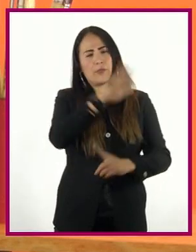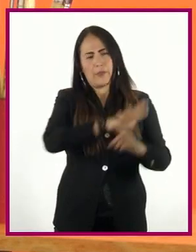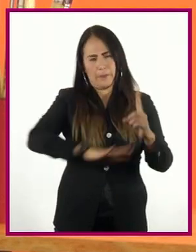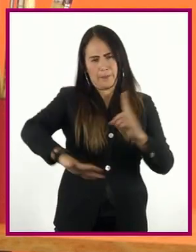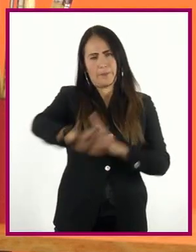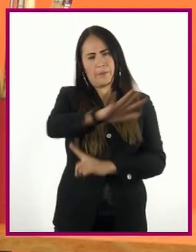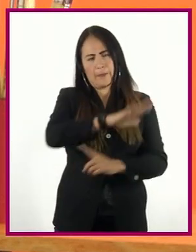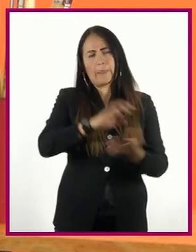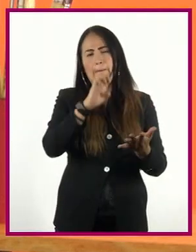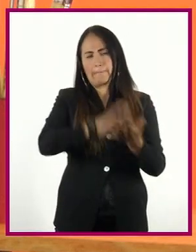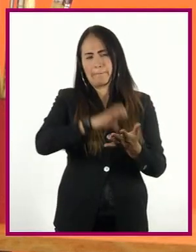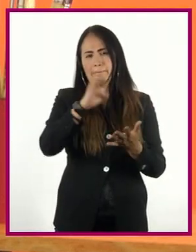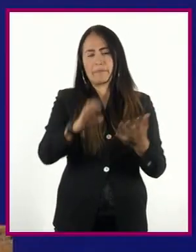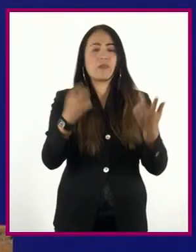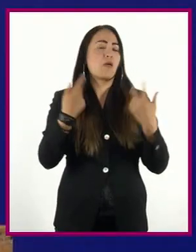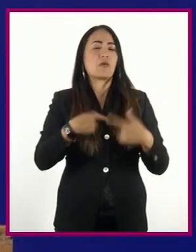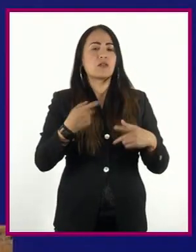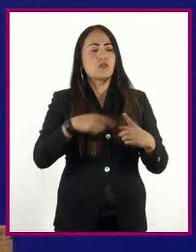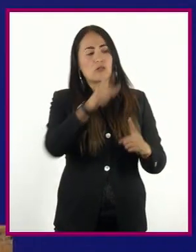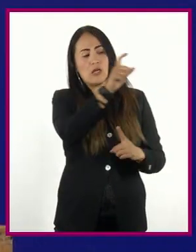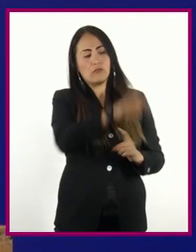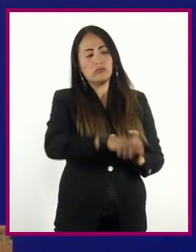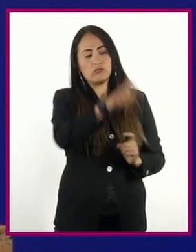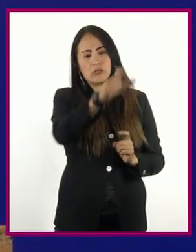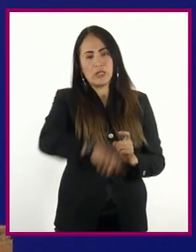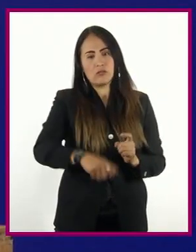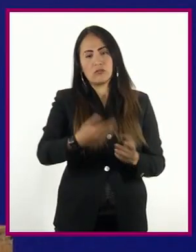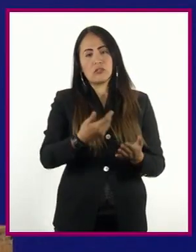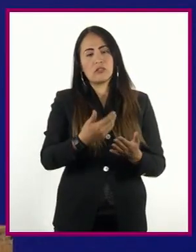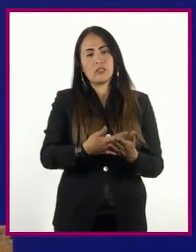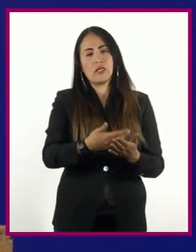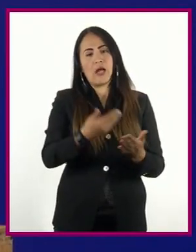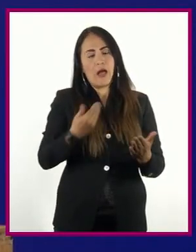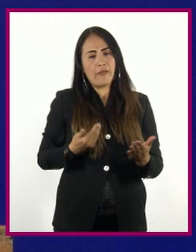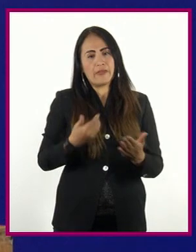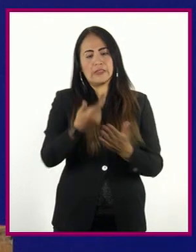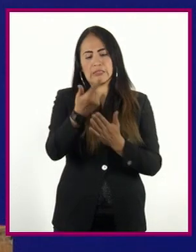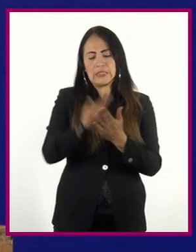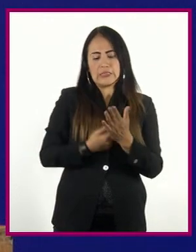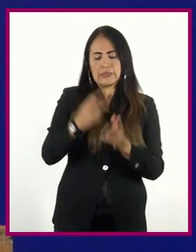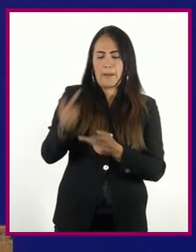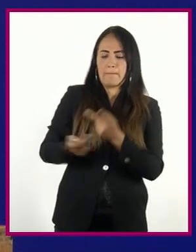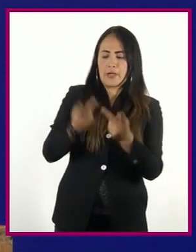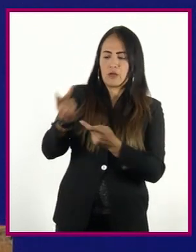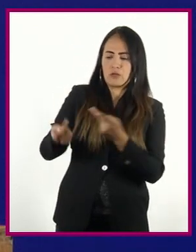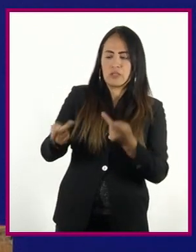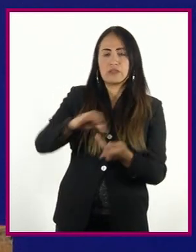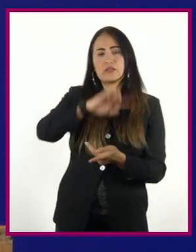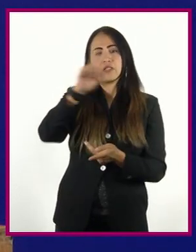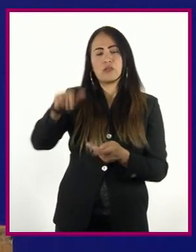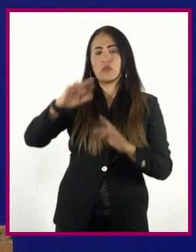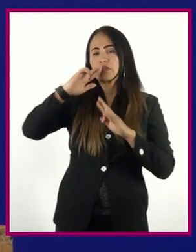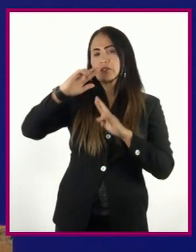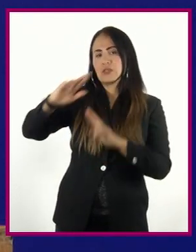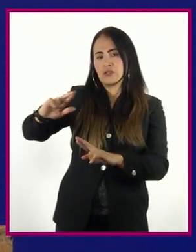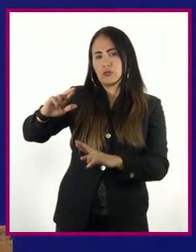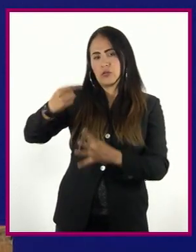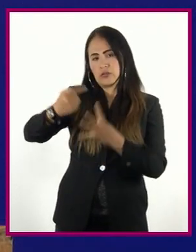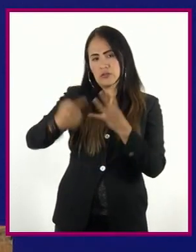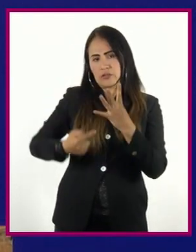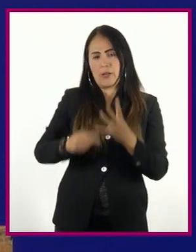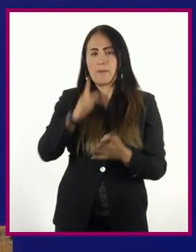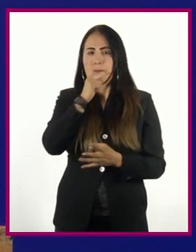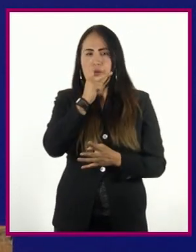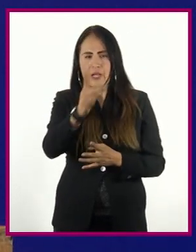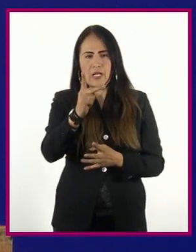Hay entrevistadores que prefieren hacer un listado de sus preguntas y anotaciones que luego van desarrollando.